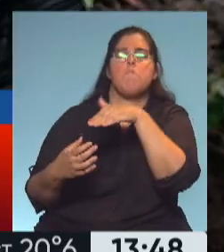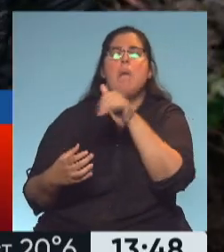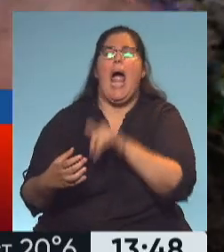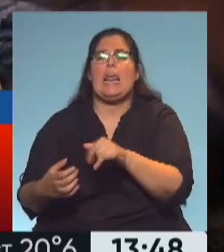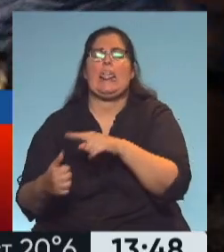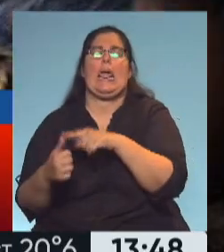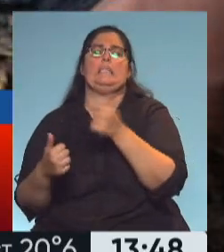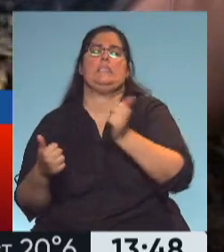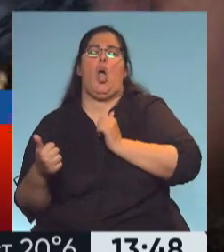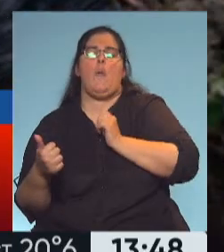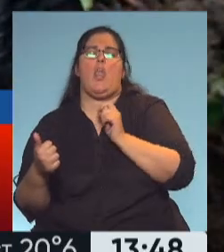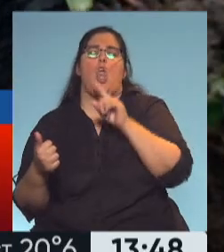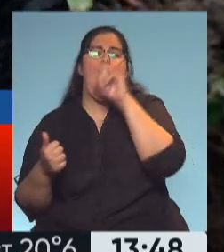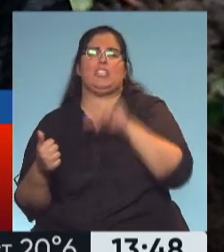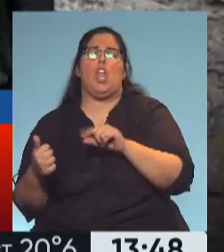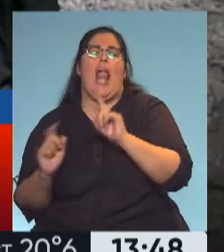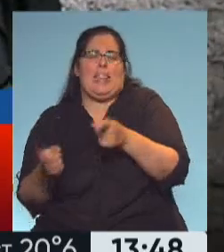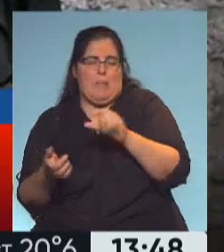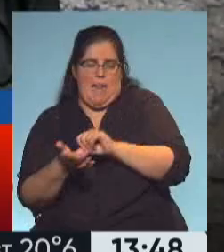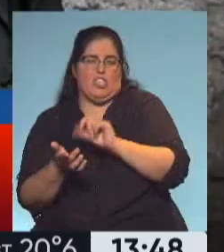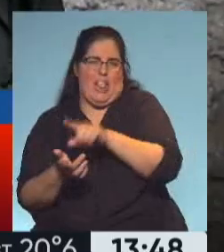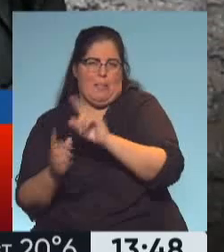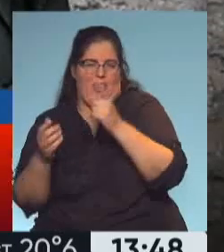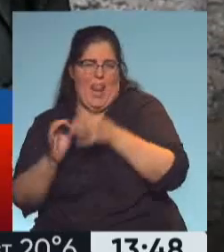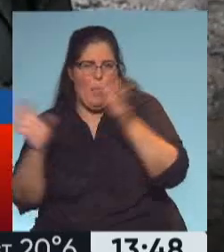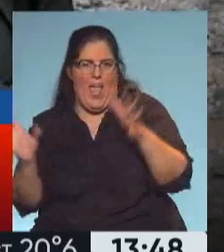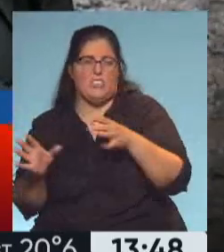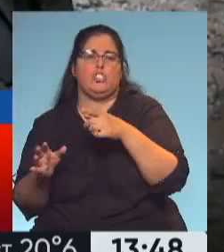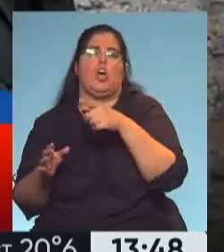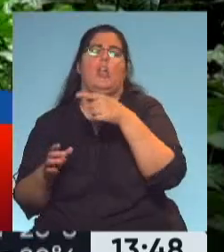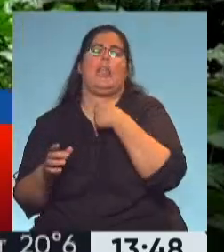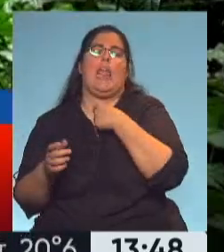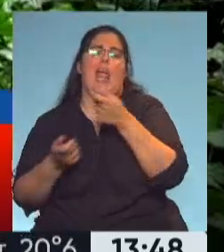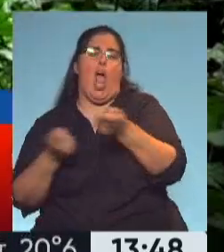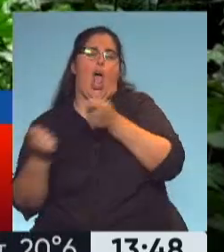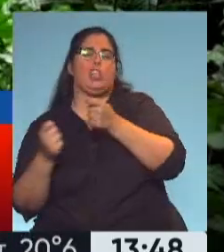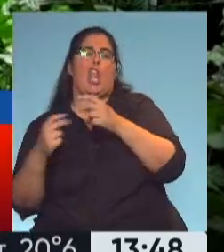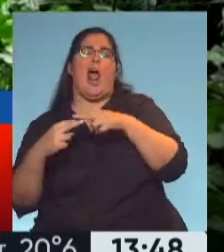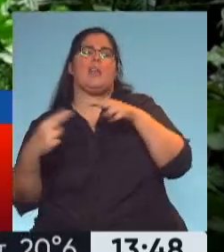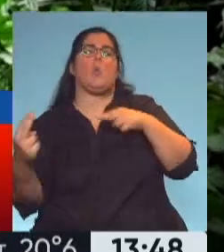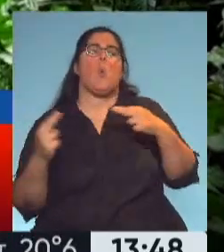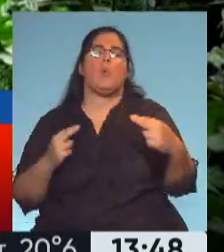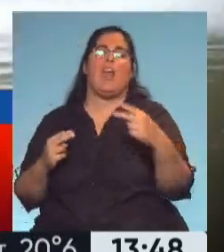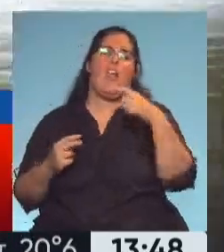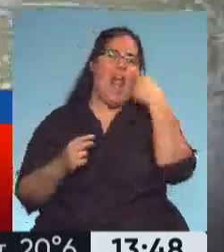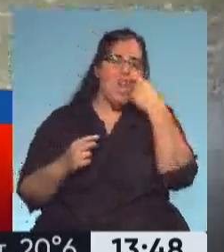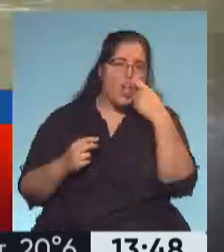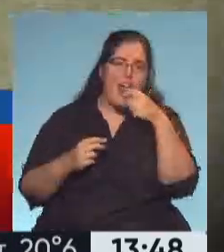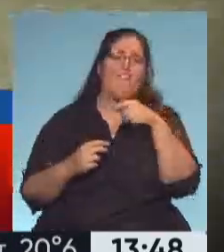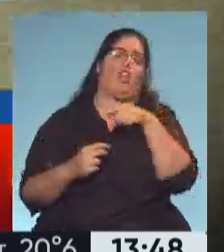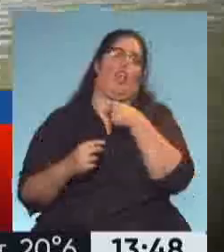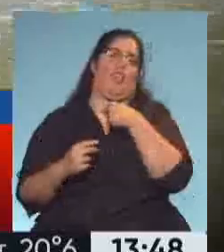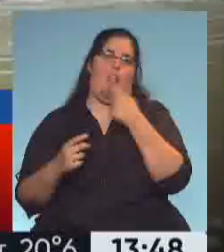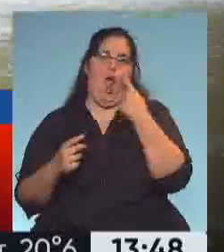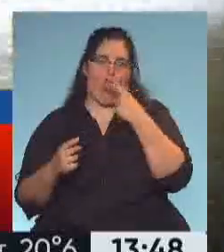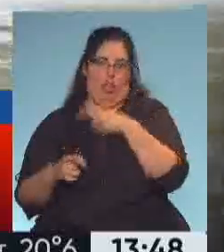al Ejército Nacional de Liberación, con el propósito de controlar la unidad de mando en las rutas del narcotráfico. Este